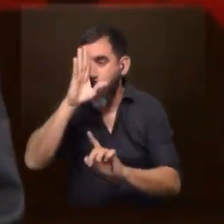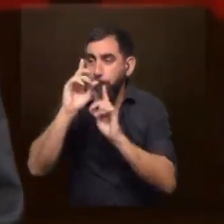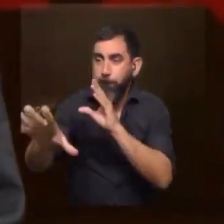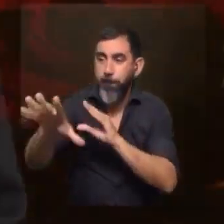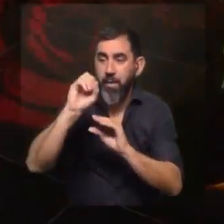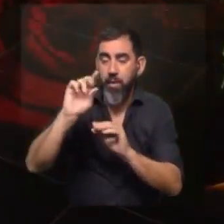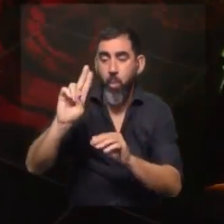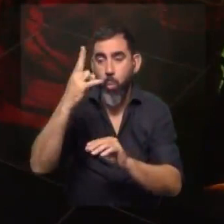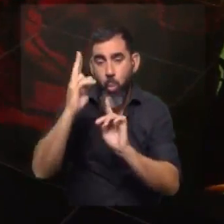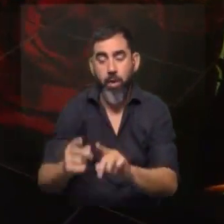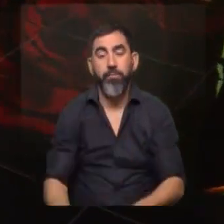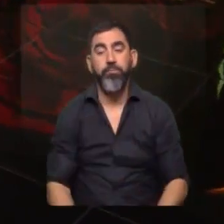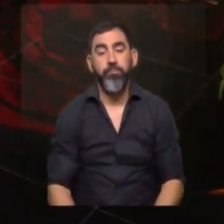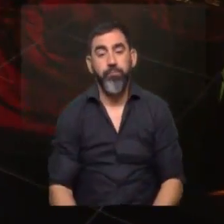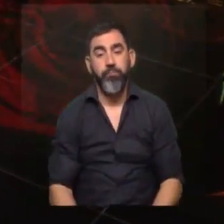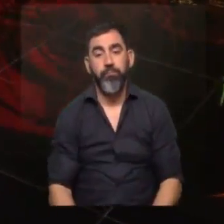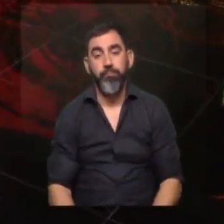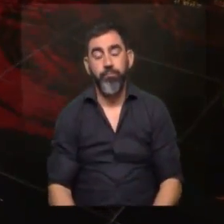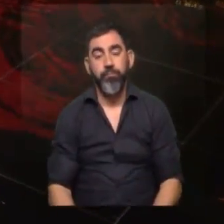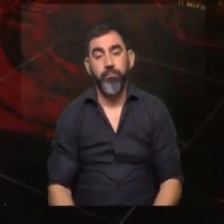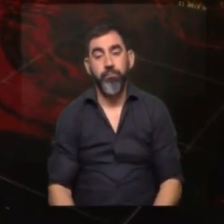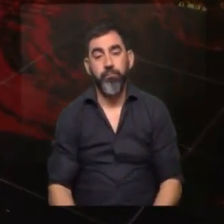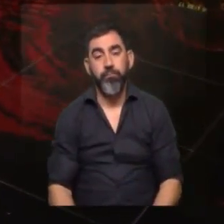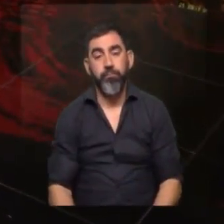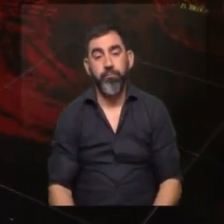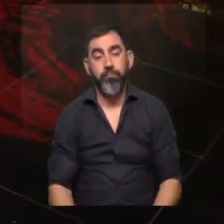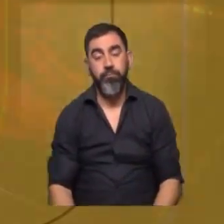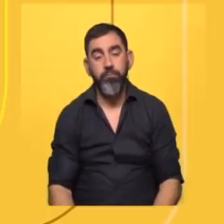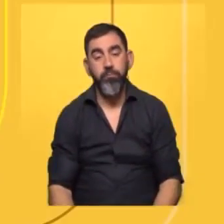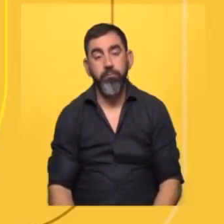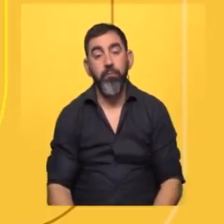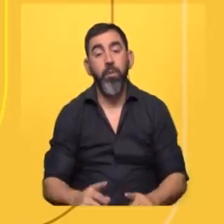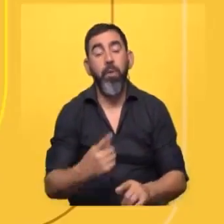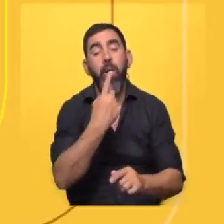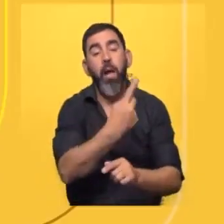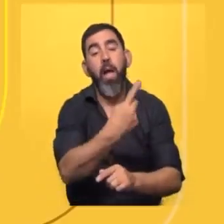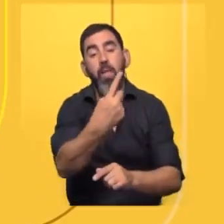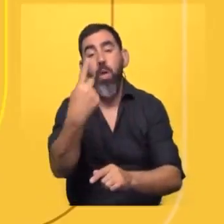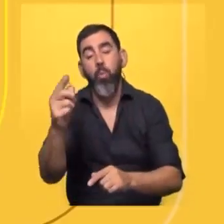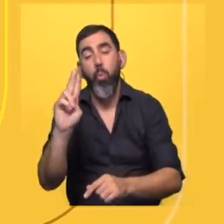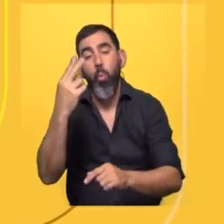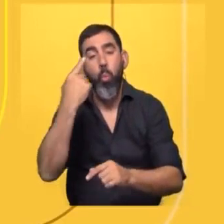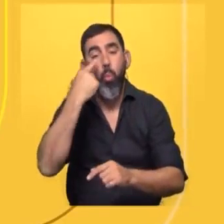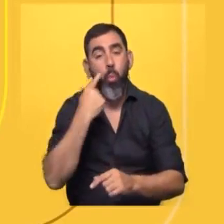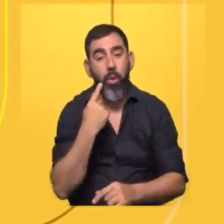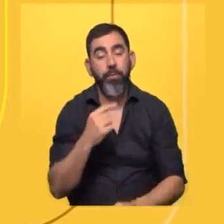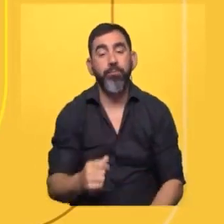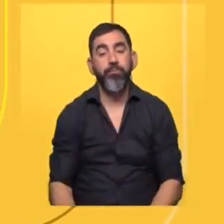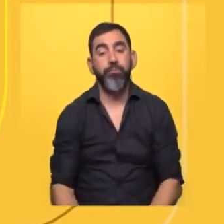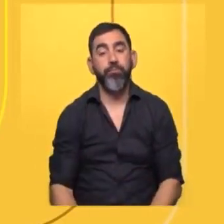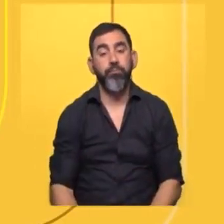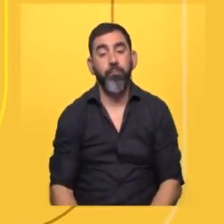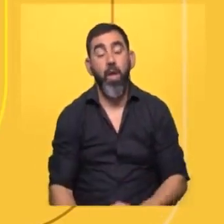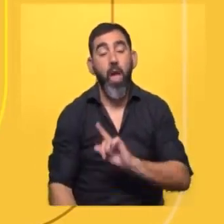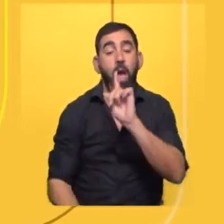bien en otros indicadores. Mientras seguimos conversando, vemos una segunda placa donde ya hay un despiece de indicador por indicador de Uruguay. Y en esos indicadores, en algunos